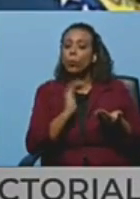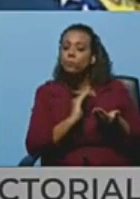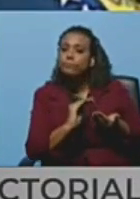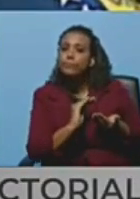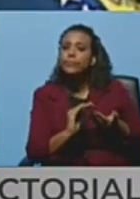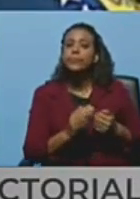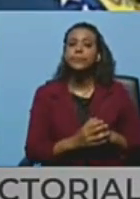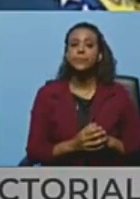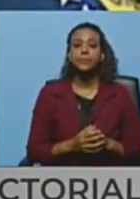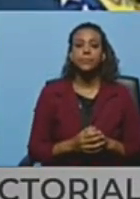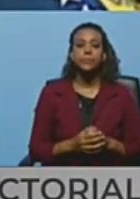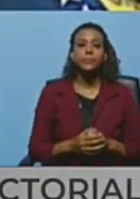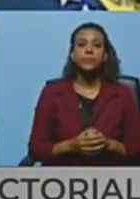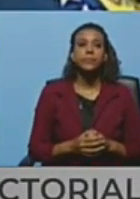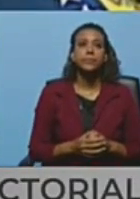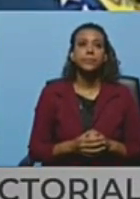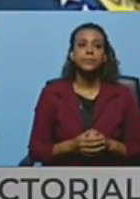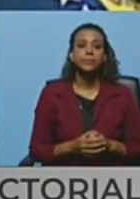Y esto